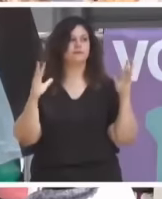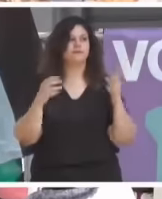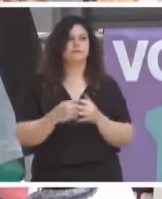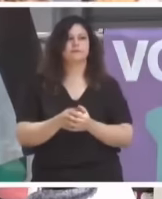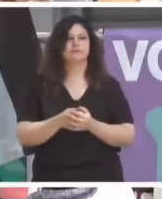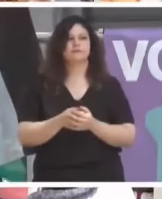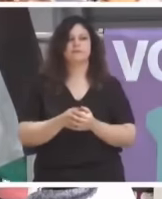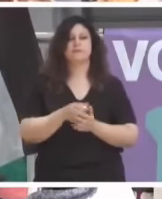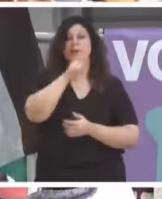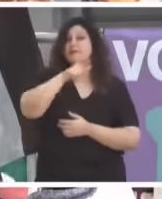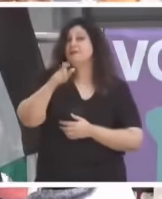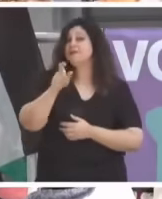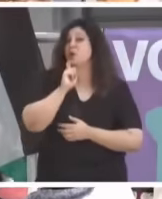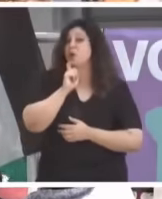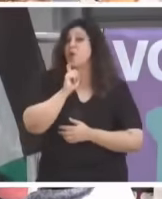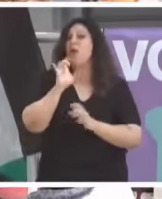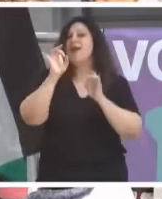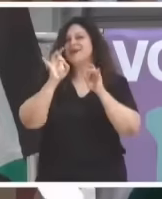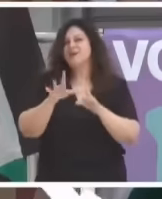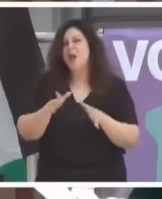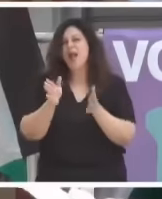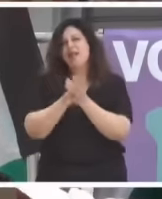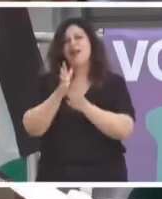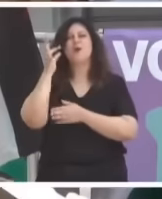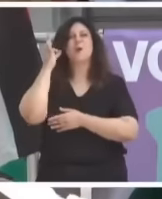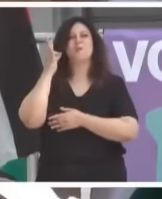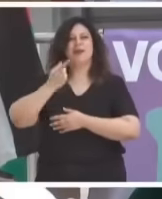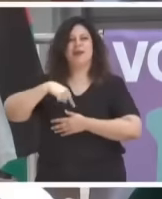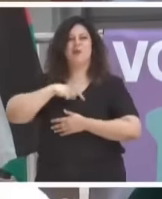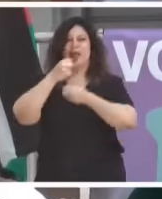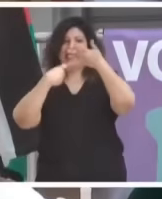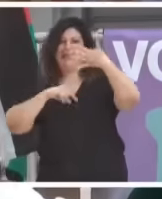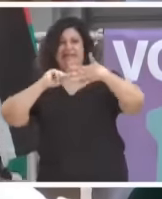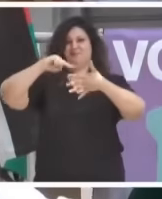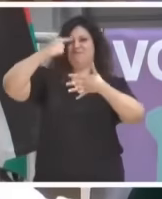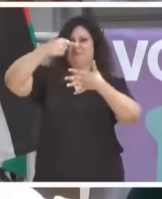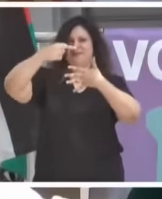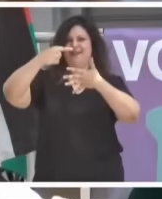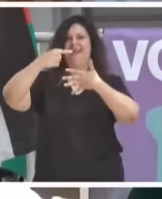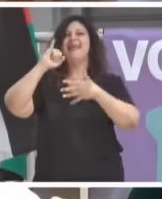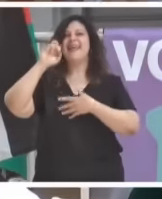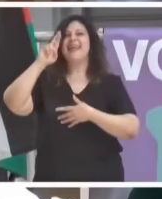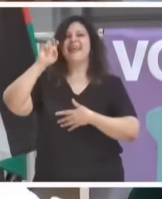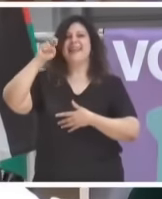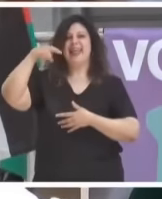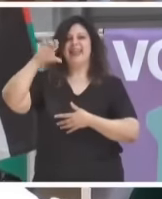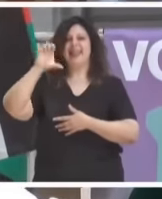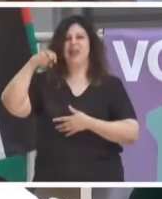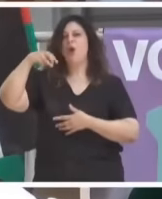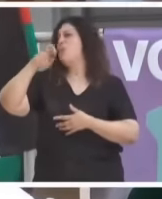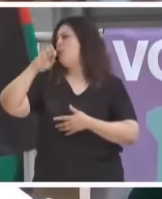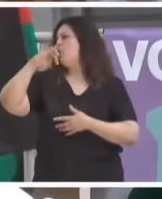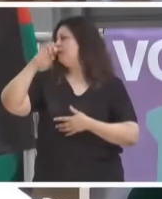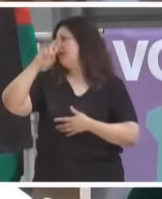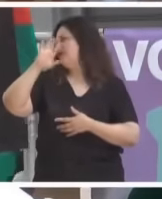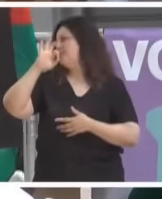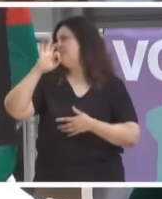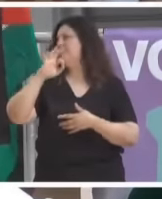con gente como nuestra compañera que encabeza esa lista de Podemos, Irene Montero, que ya ha demostrado